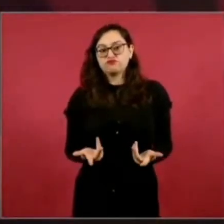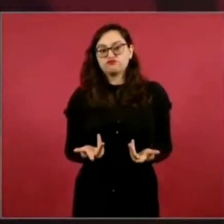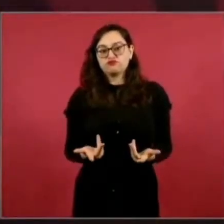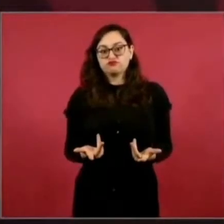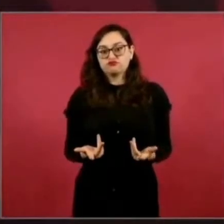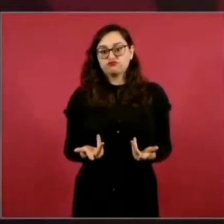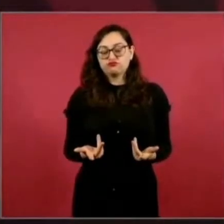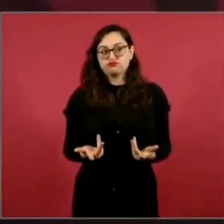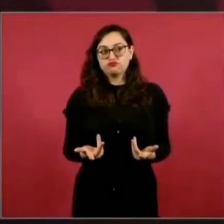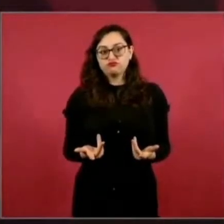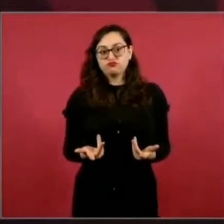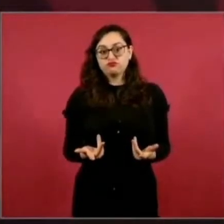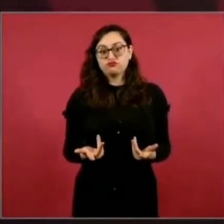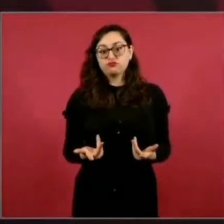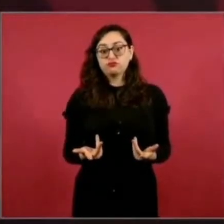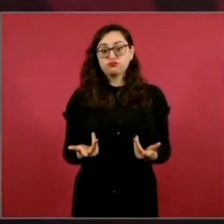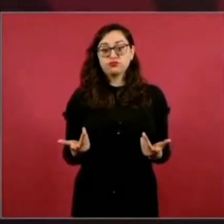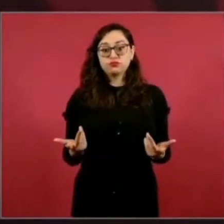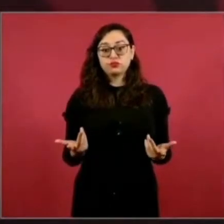se